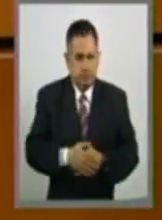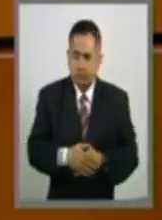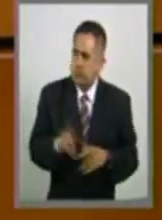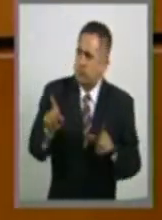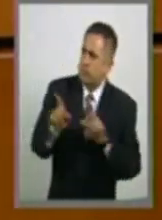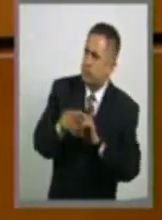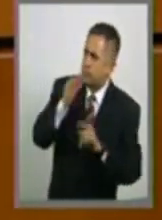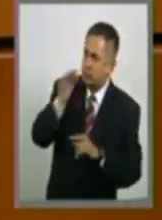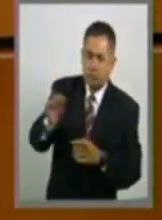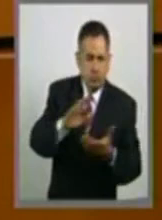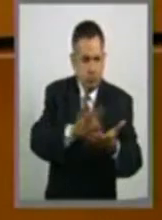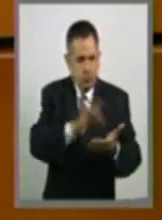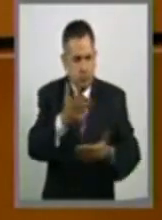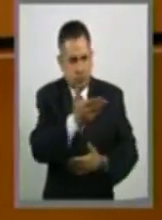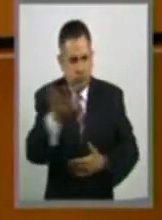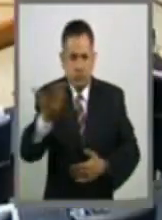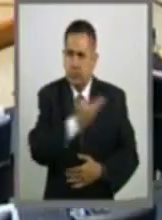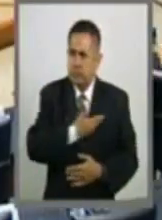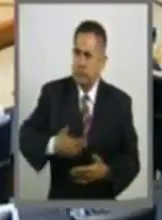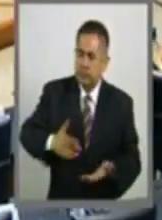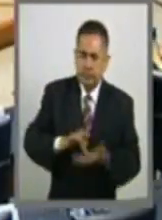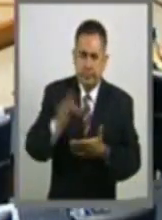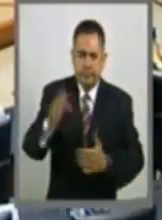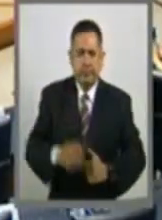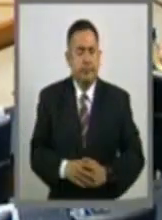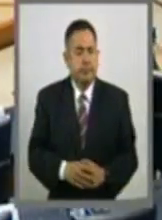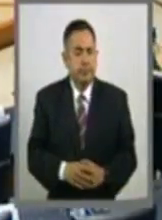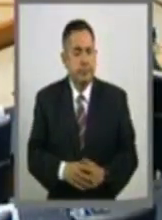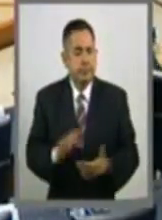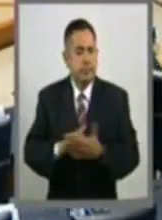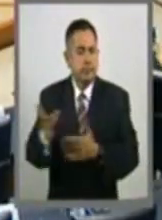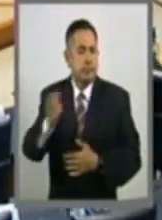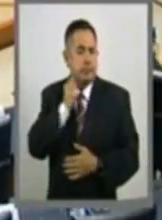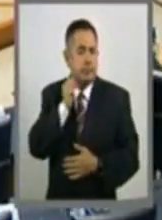cuanto. Muchas gracias, señor presidente. Gracias a usted, senador Galicia.